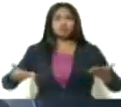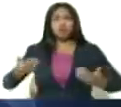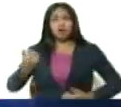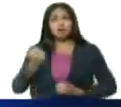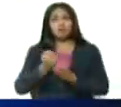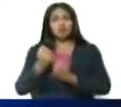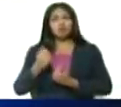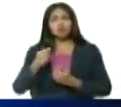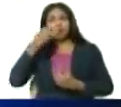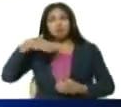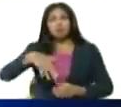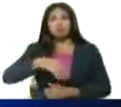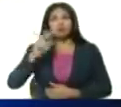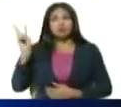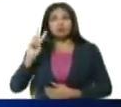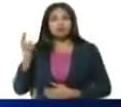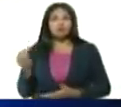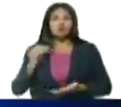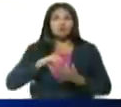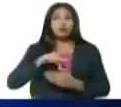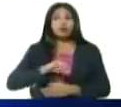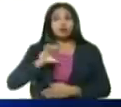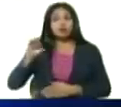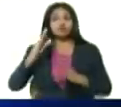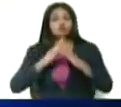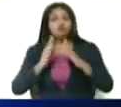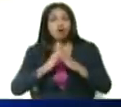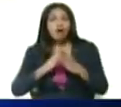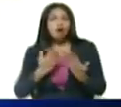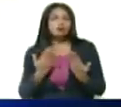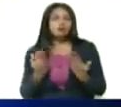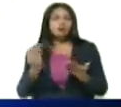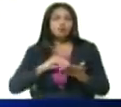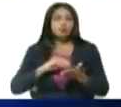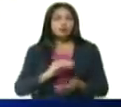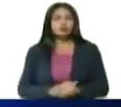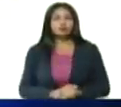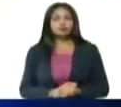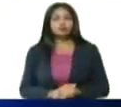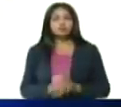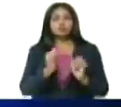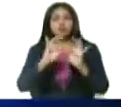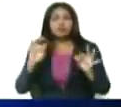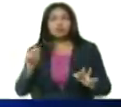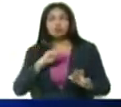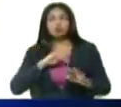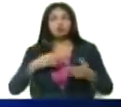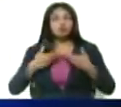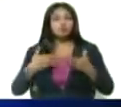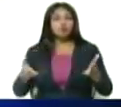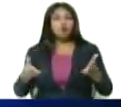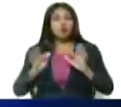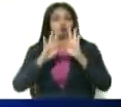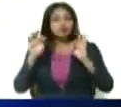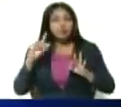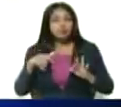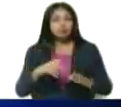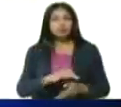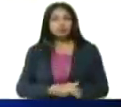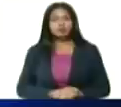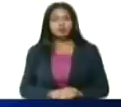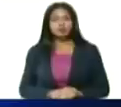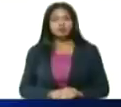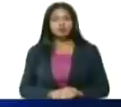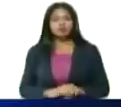pueblo venezolano para que retorne a sus casas. Y para ello hemos dispuesto un dispositivo